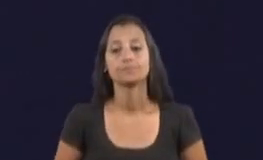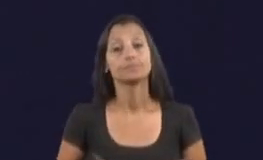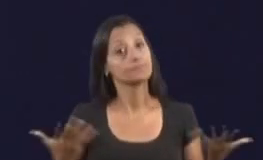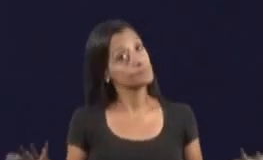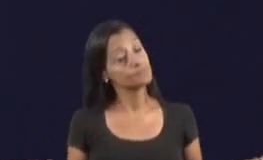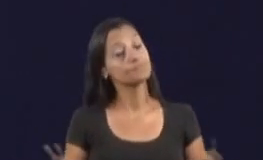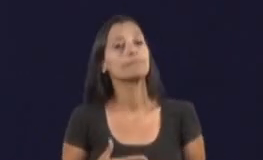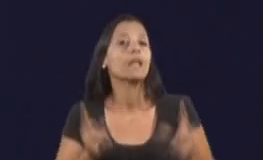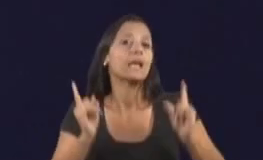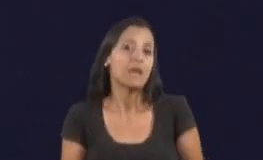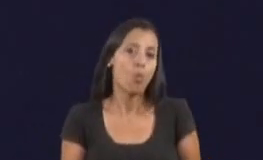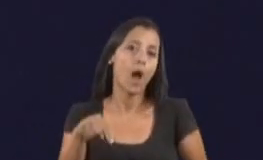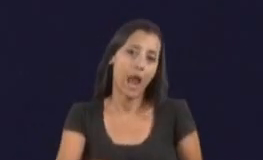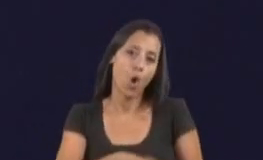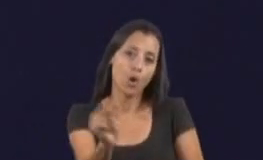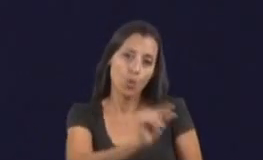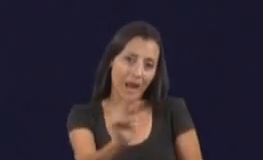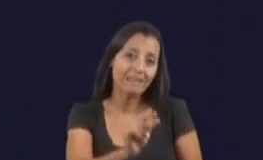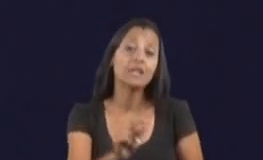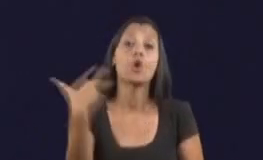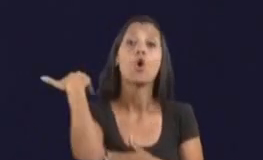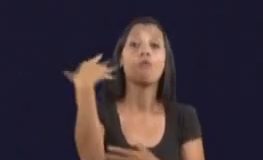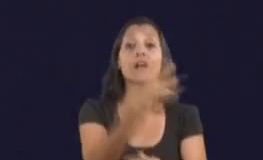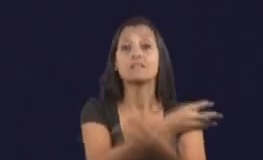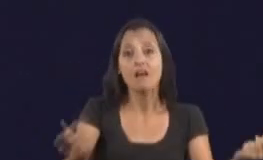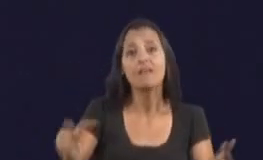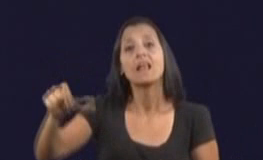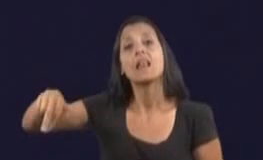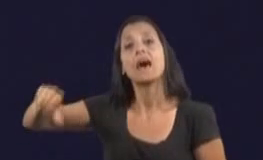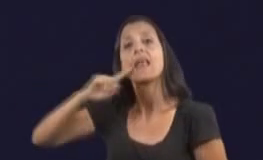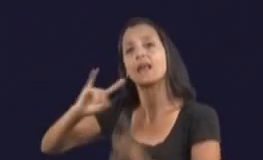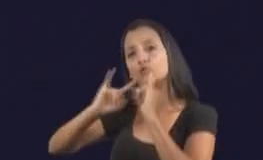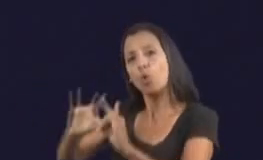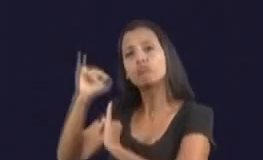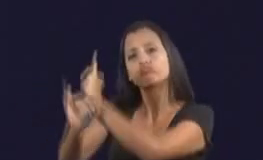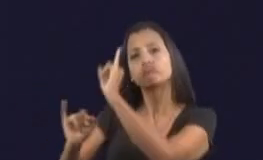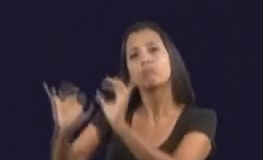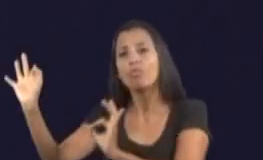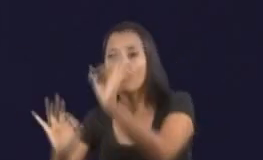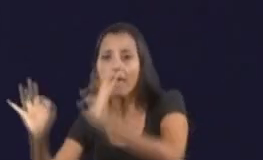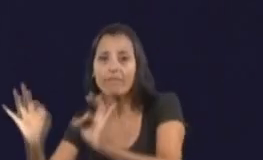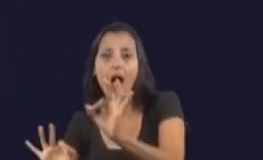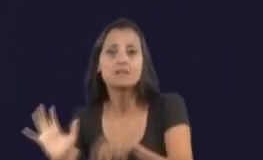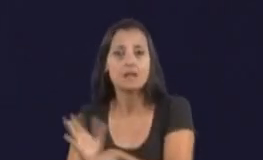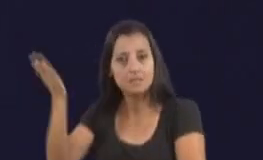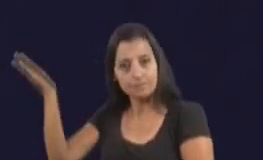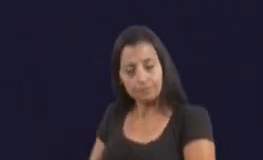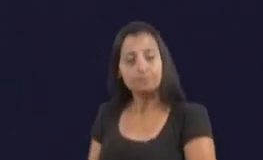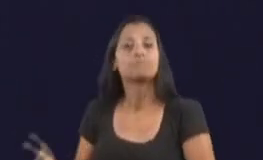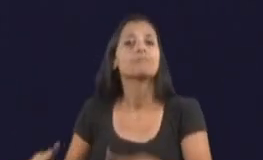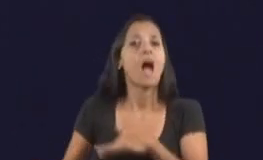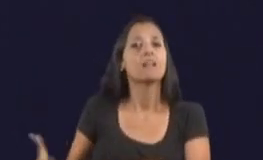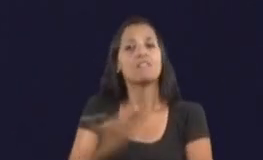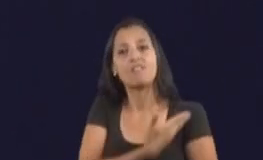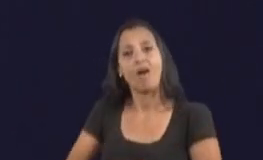Bueno, de todas maneras, ahora como hacemos siempre en un rato, la Nari les pasa lo que queda de la Nari, pobre, les pasa